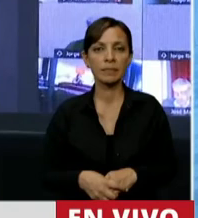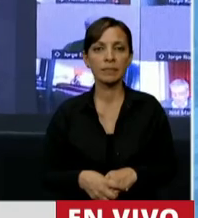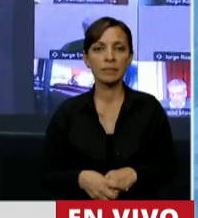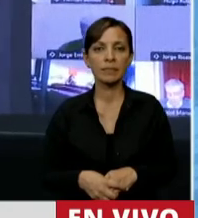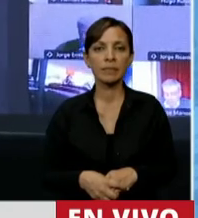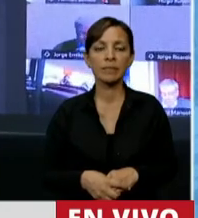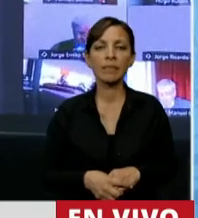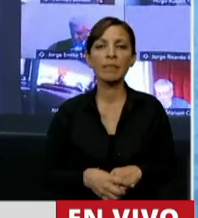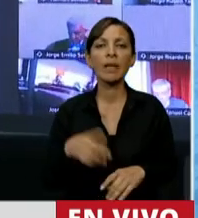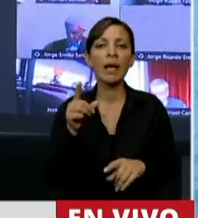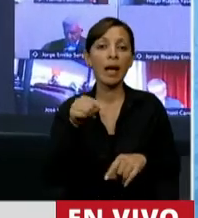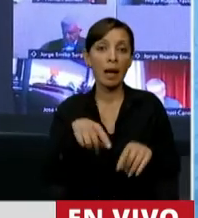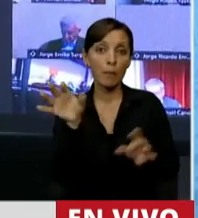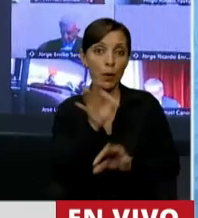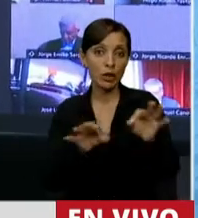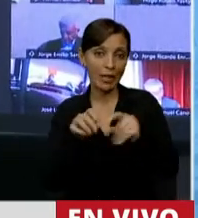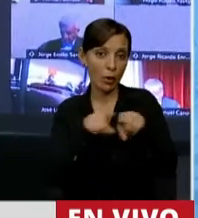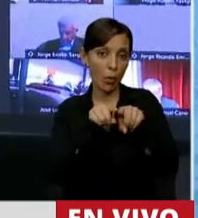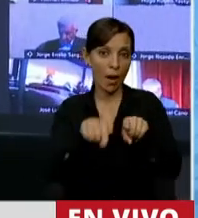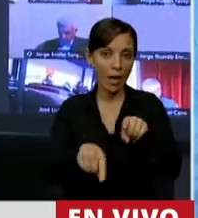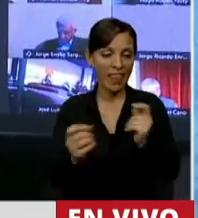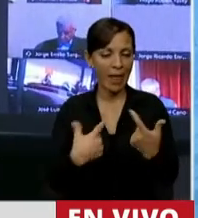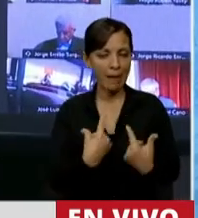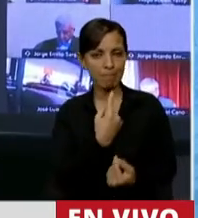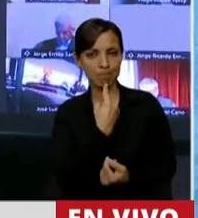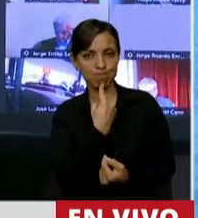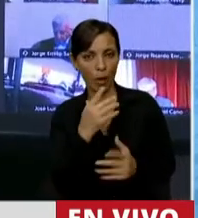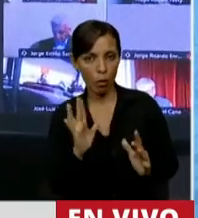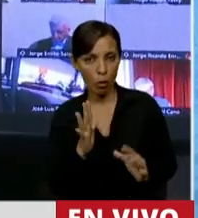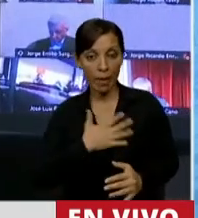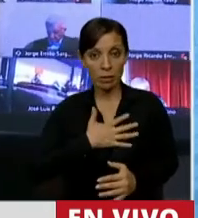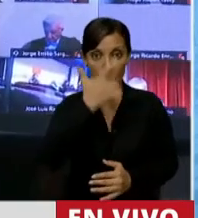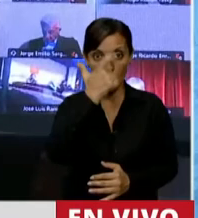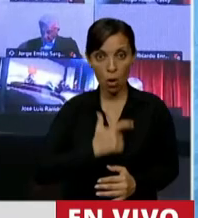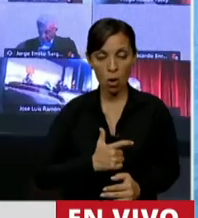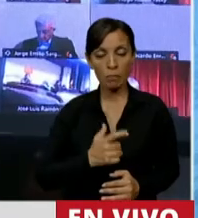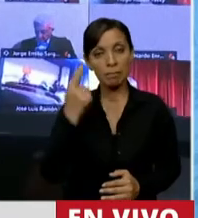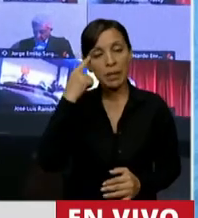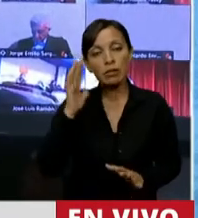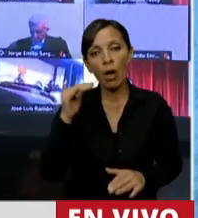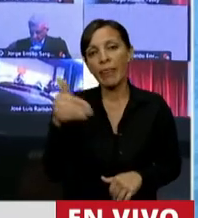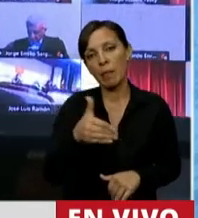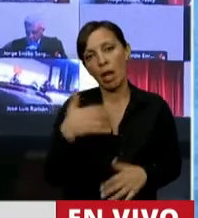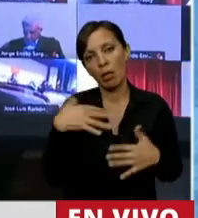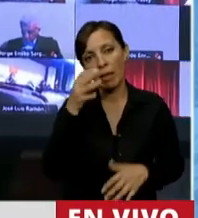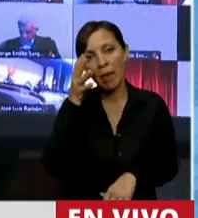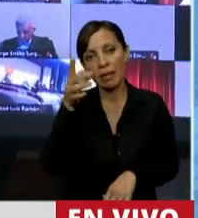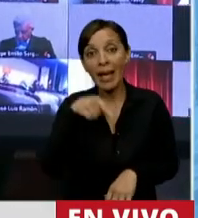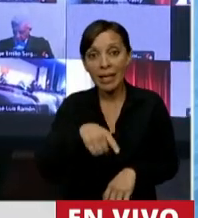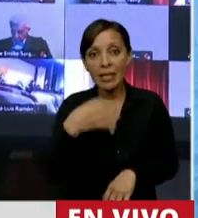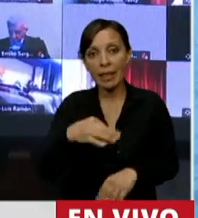por ahí proyectos de este tipo pueden generarnos dudas. Personalmente creo que demoramos mucho, que tendríamos que haberlo tratado